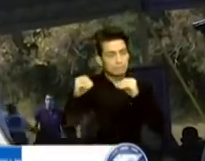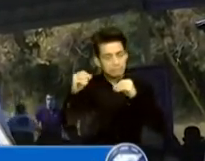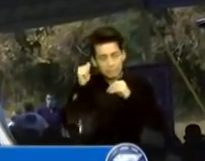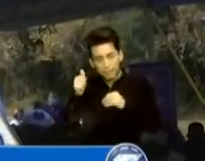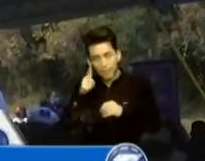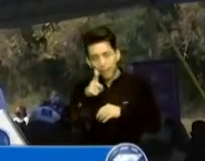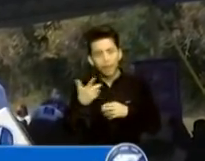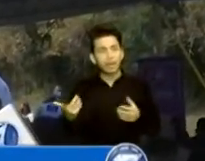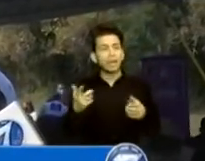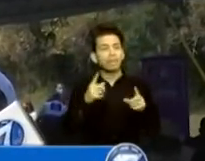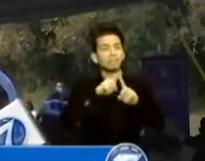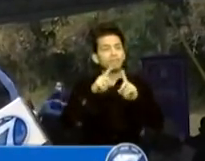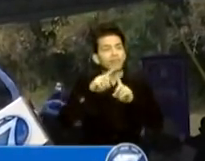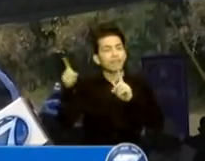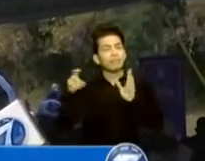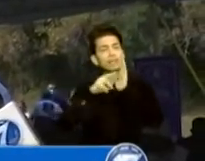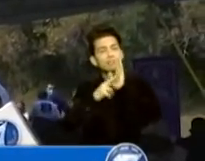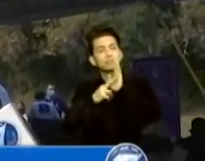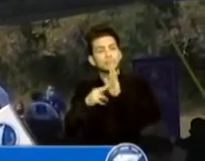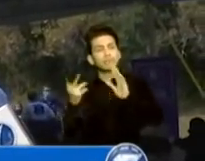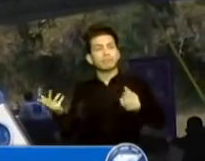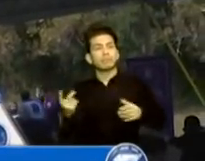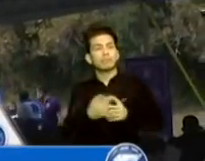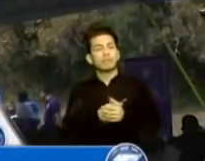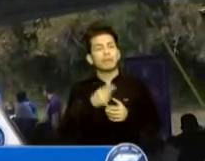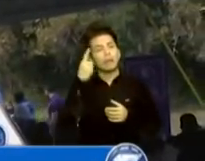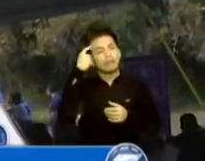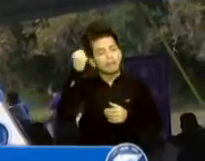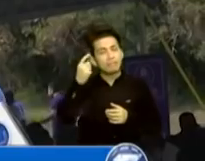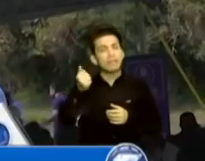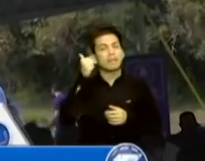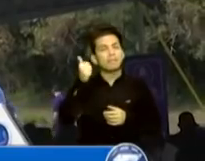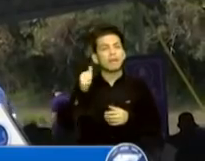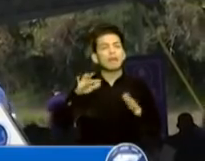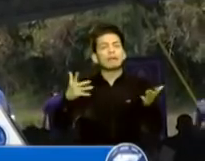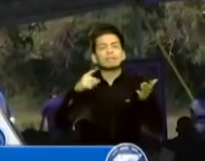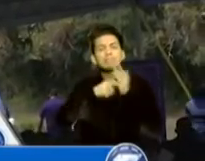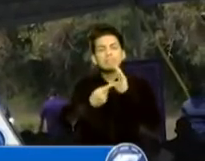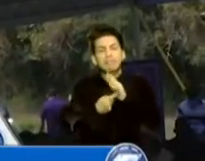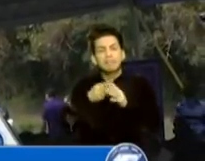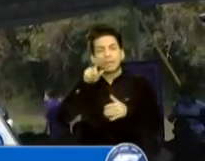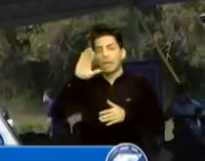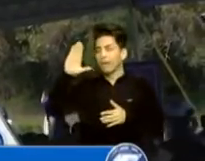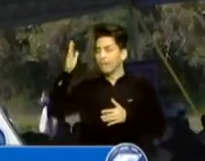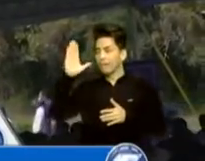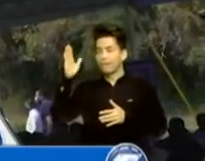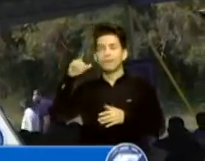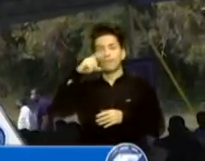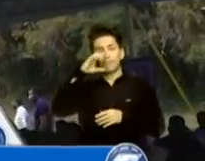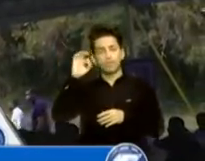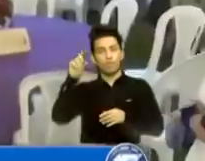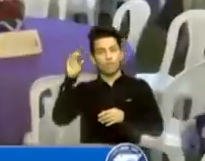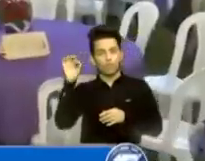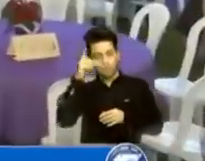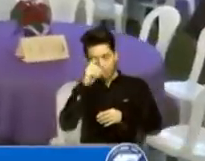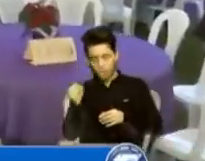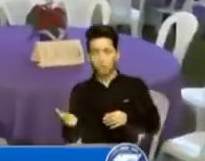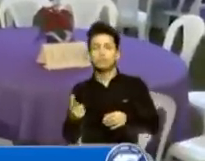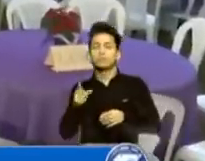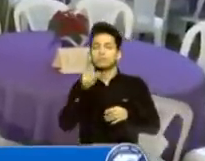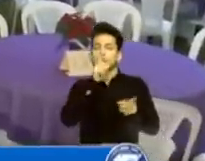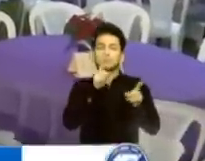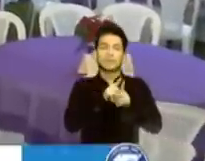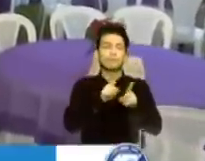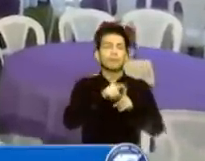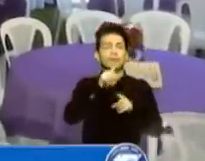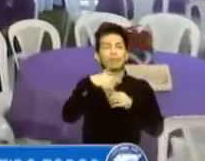que entiendan qué es el partido político Todos y cuáles son tanto la ideología como la misión y la